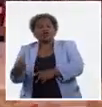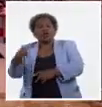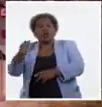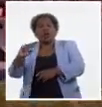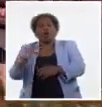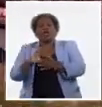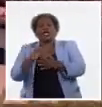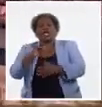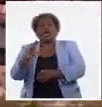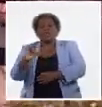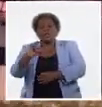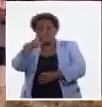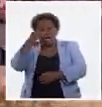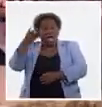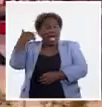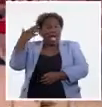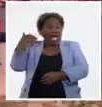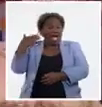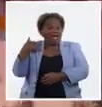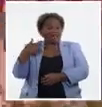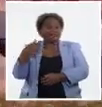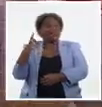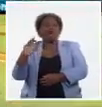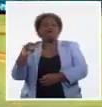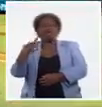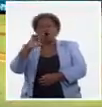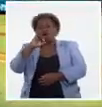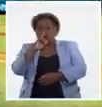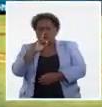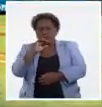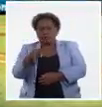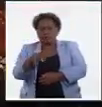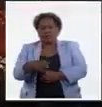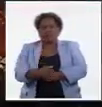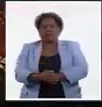Carneiro, anteriormente llamado Fórum de La Guaira.